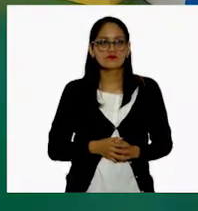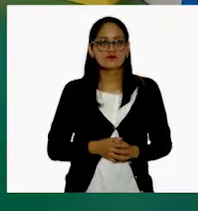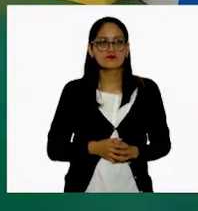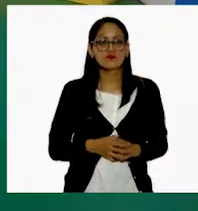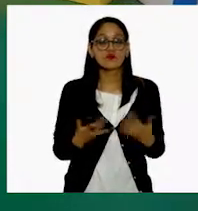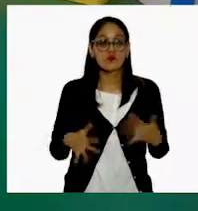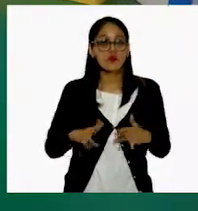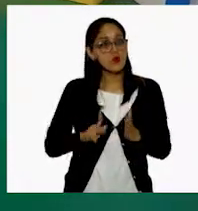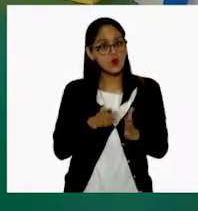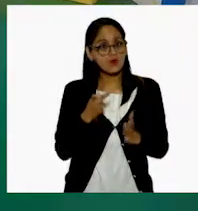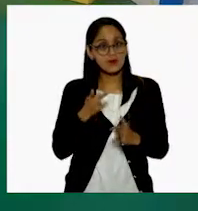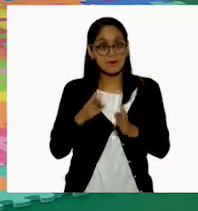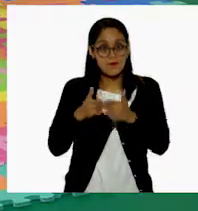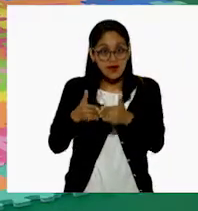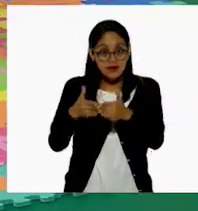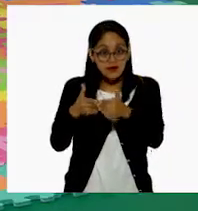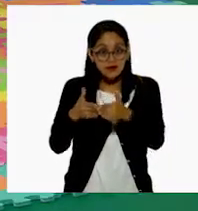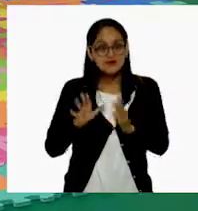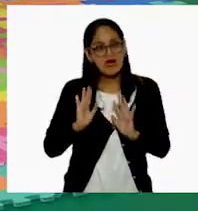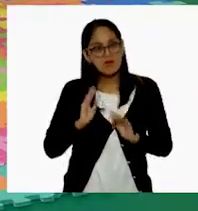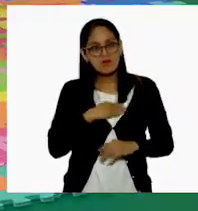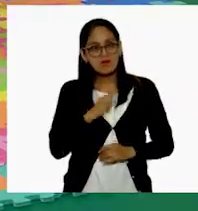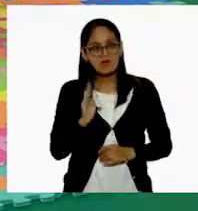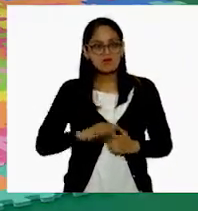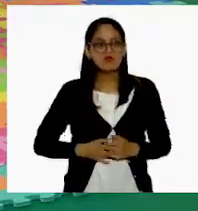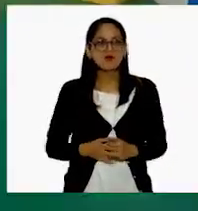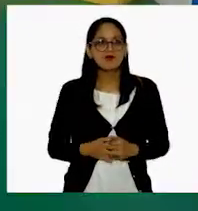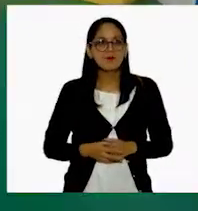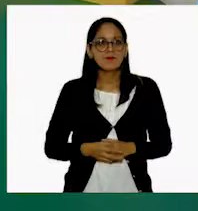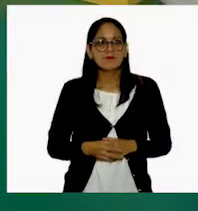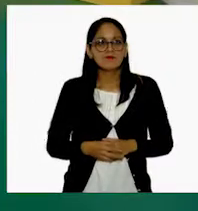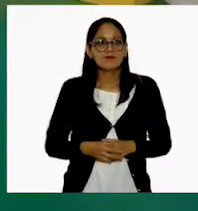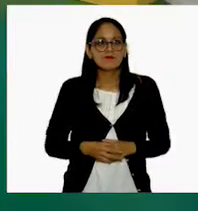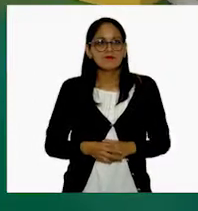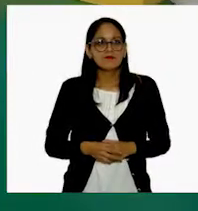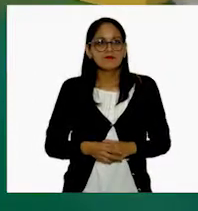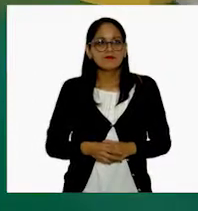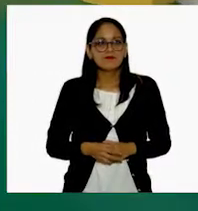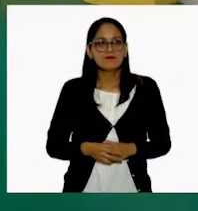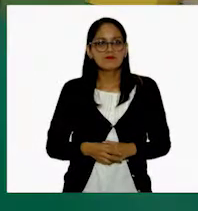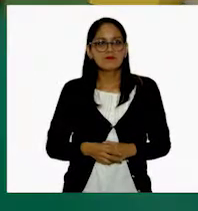¡Ay! ¿Otra vez el barco se vale? A ver, y esta.